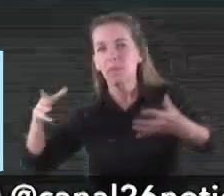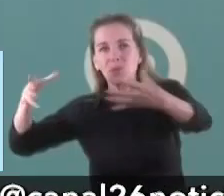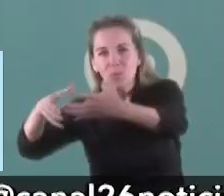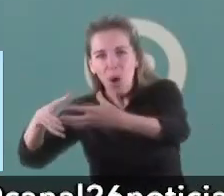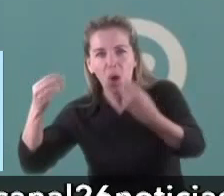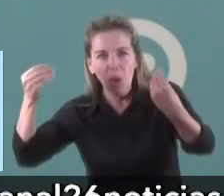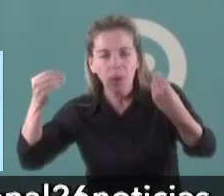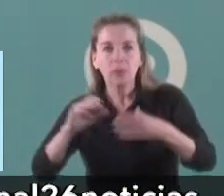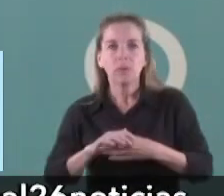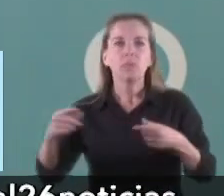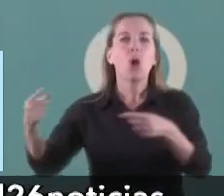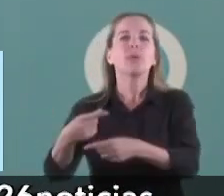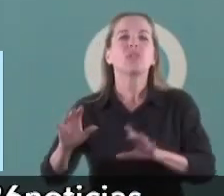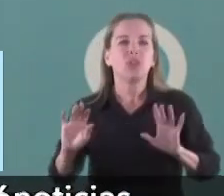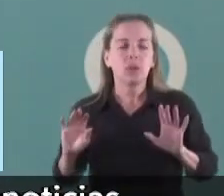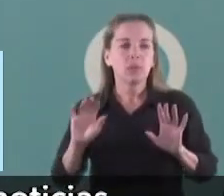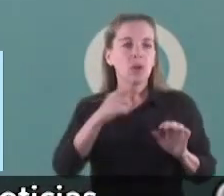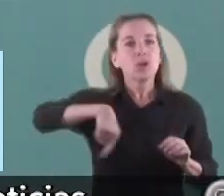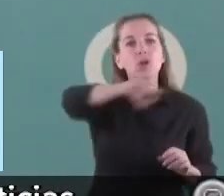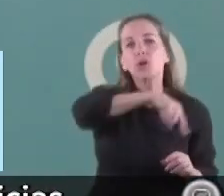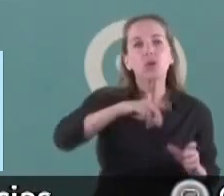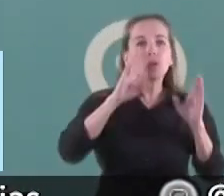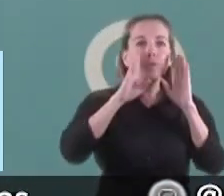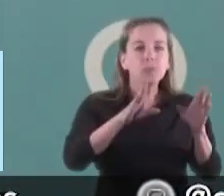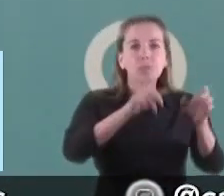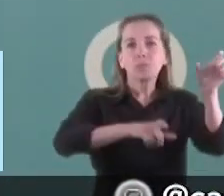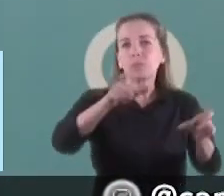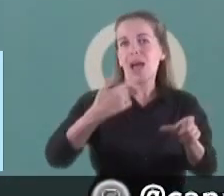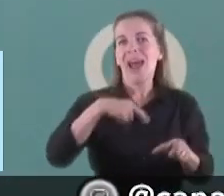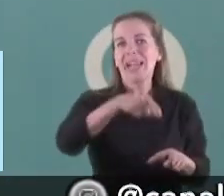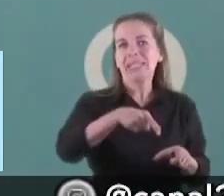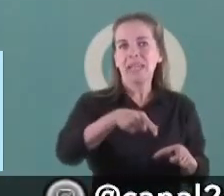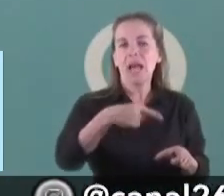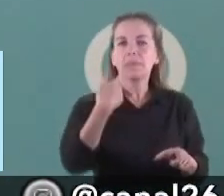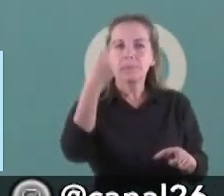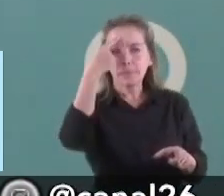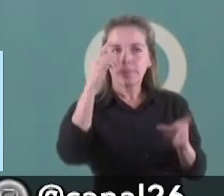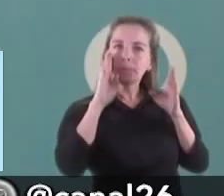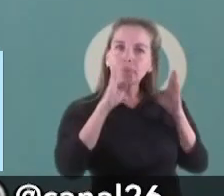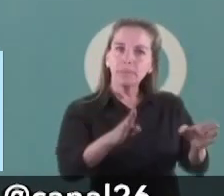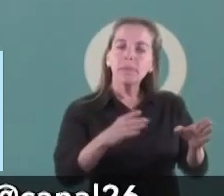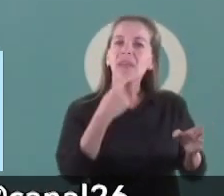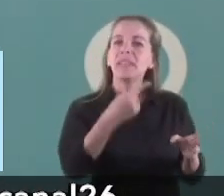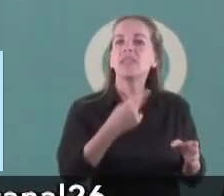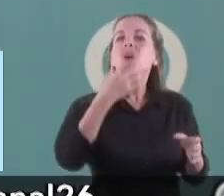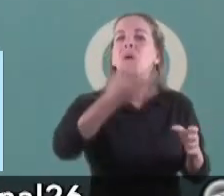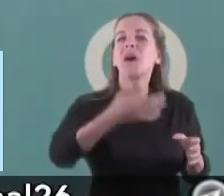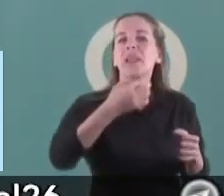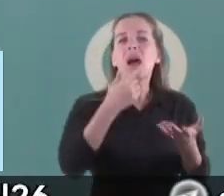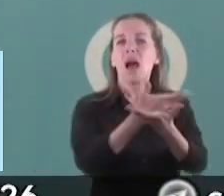nosotros vamos a hablarle a los argentinos Y tratar de establecer un diálogo con los argentinos a partir de la gestión y diciéndole la verdad a los